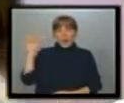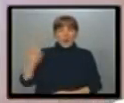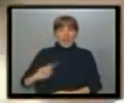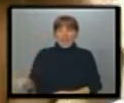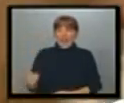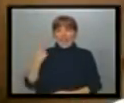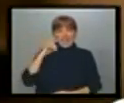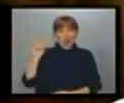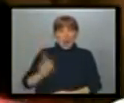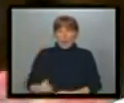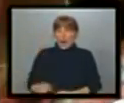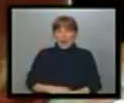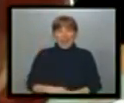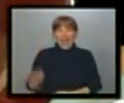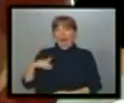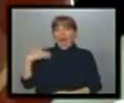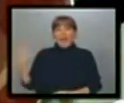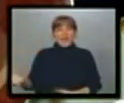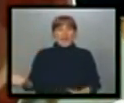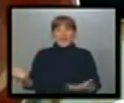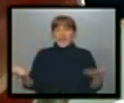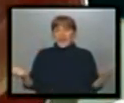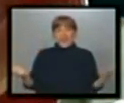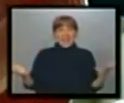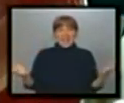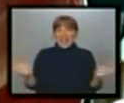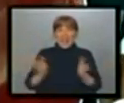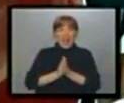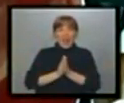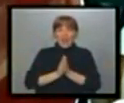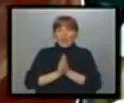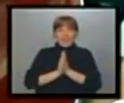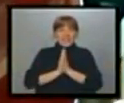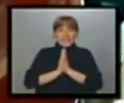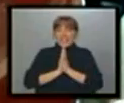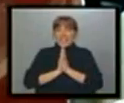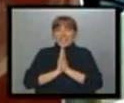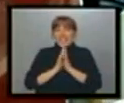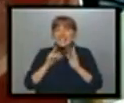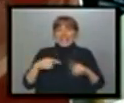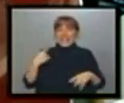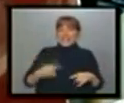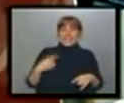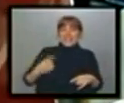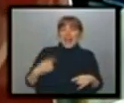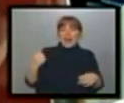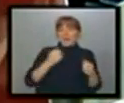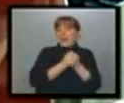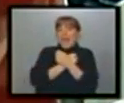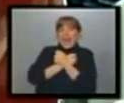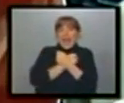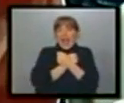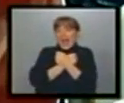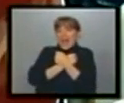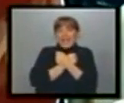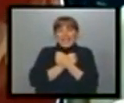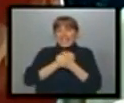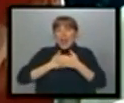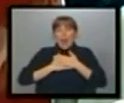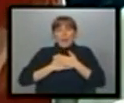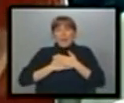No lo puedo creer, viste que estuve un montón afuera y viste siempre volver y que me sigan recibiendo así con tanto amor y con tanto cariño,